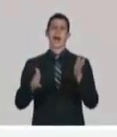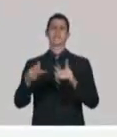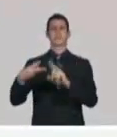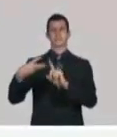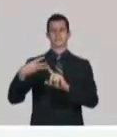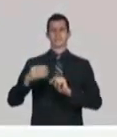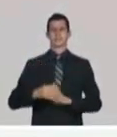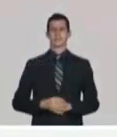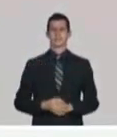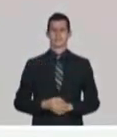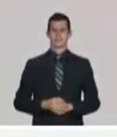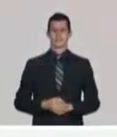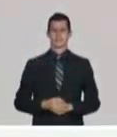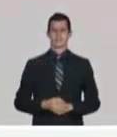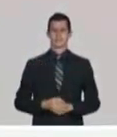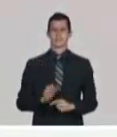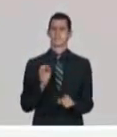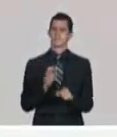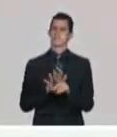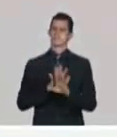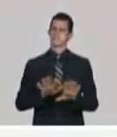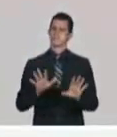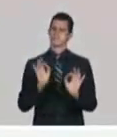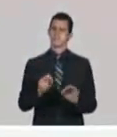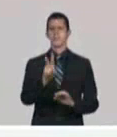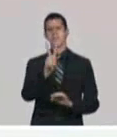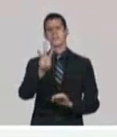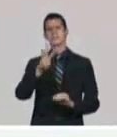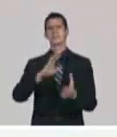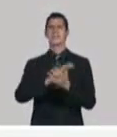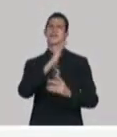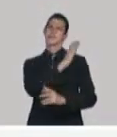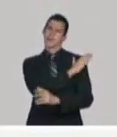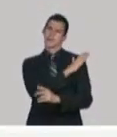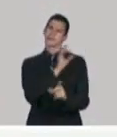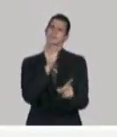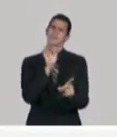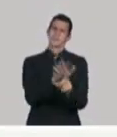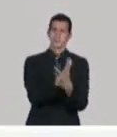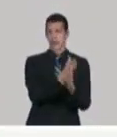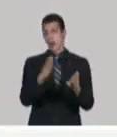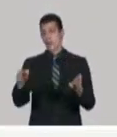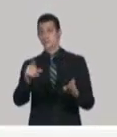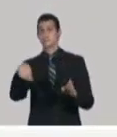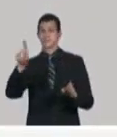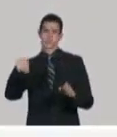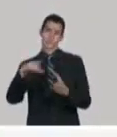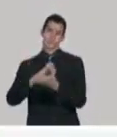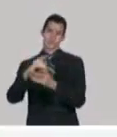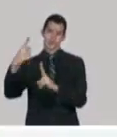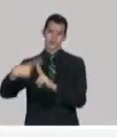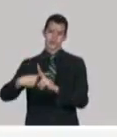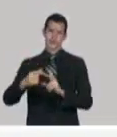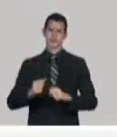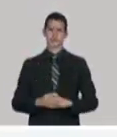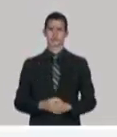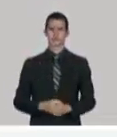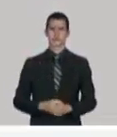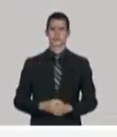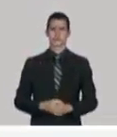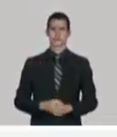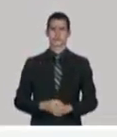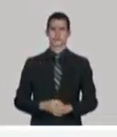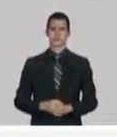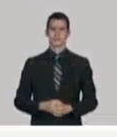comenzó su primera dosis de vacunación el 23 de marzo y terminó el primero de mayo se anunció aquí también la terminación el primero de mayo